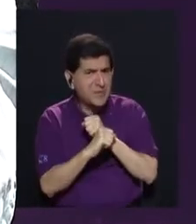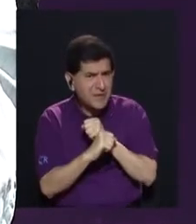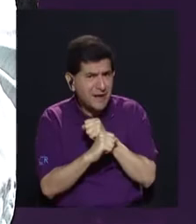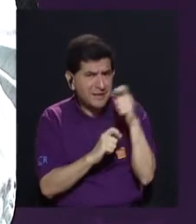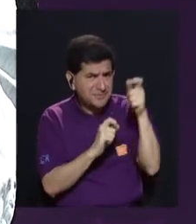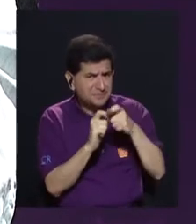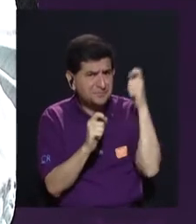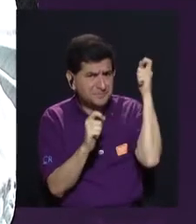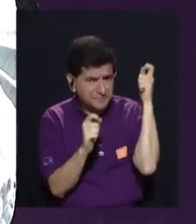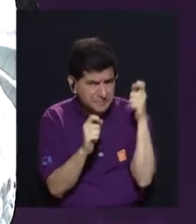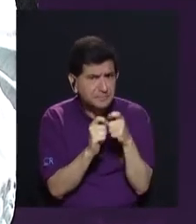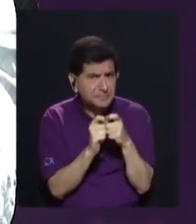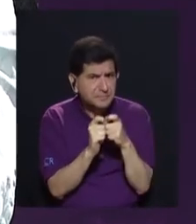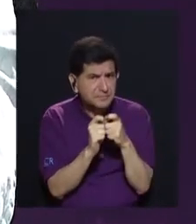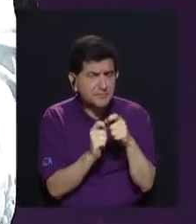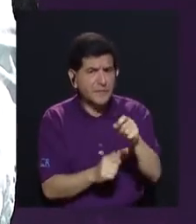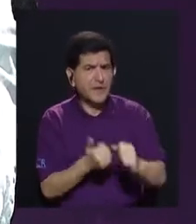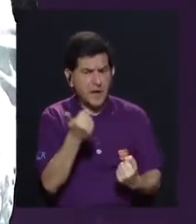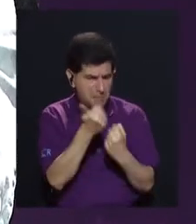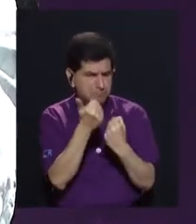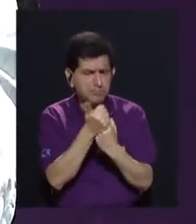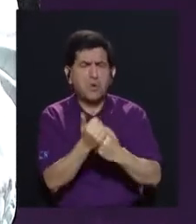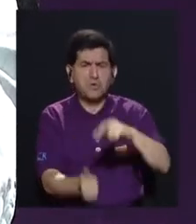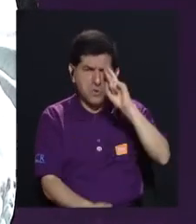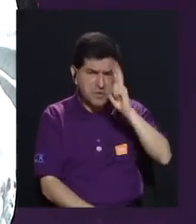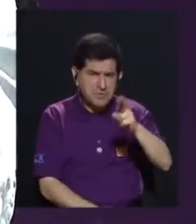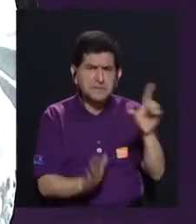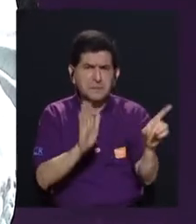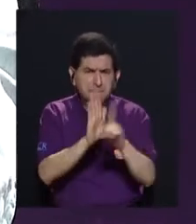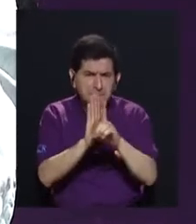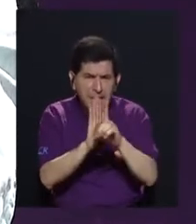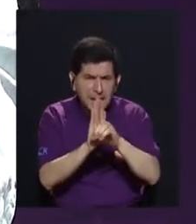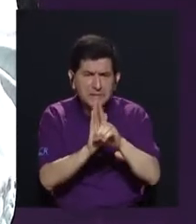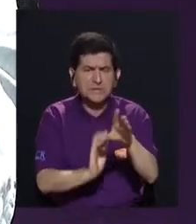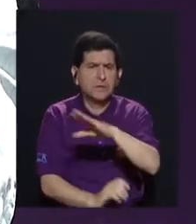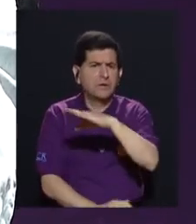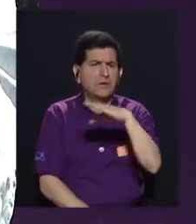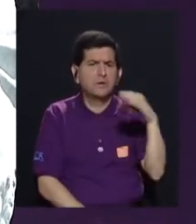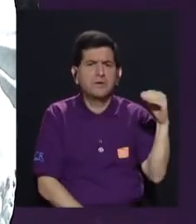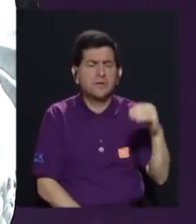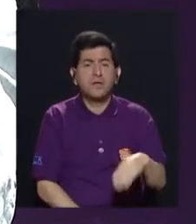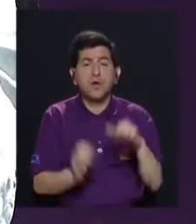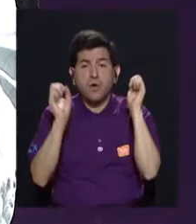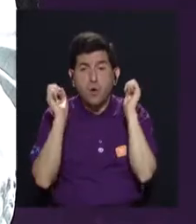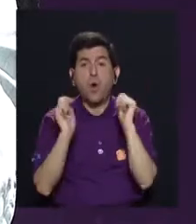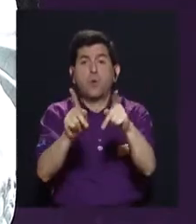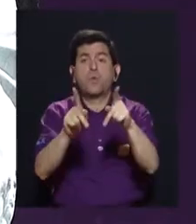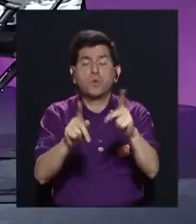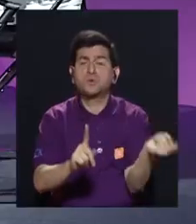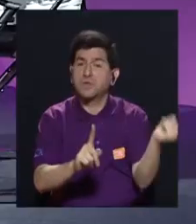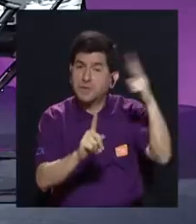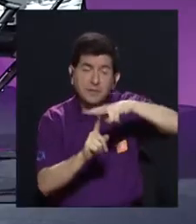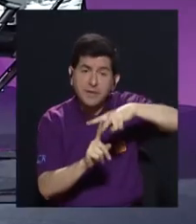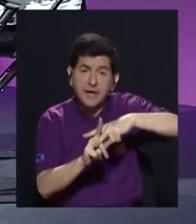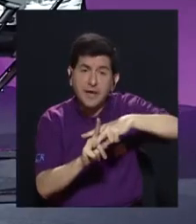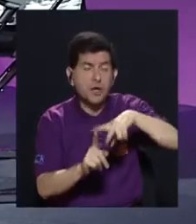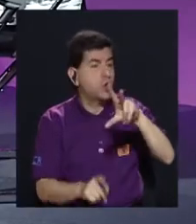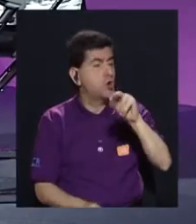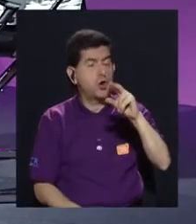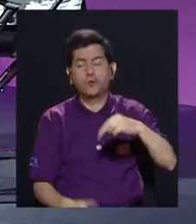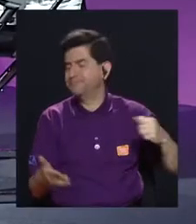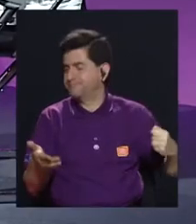precisamente el respaldo el respeto de esos derechos y la posibilidad de ejercer los no